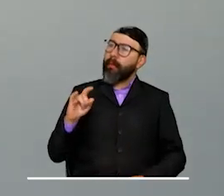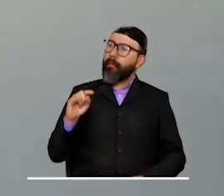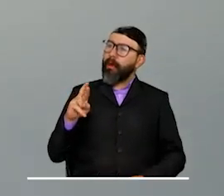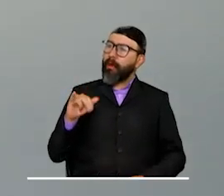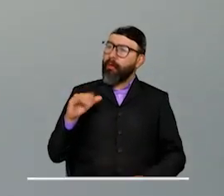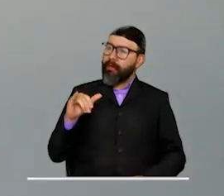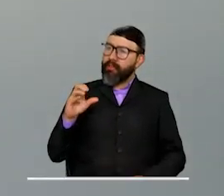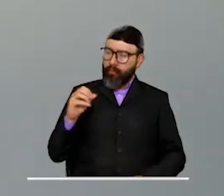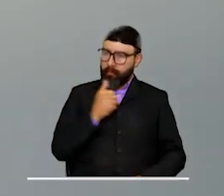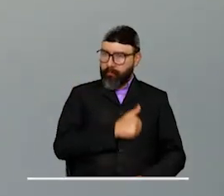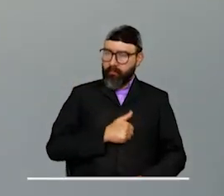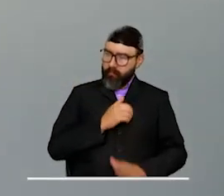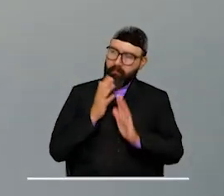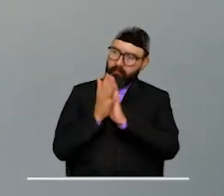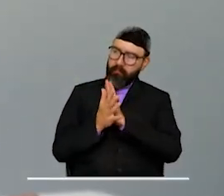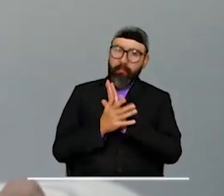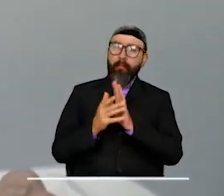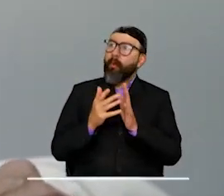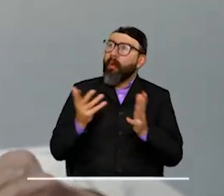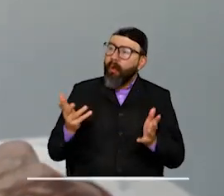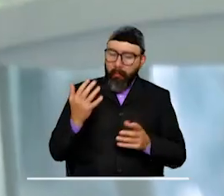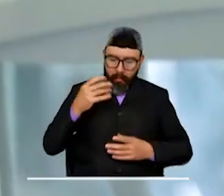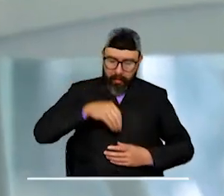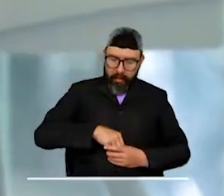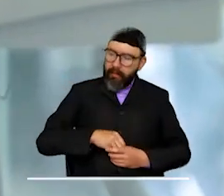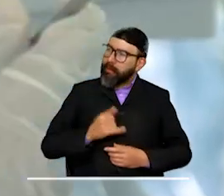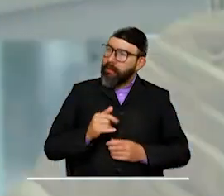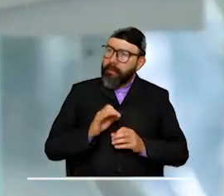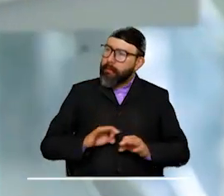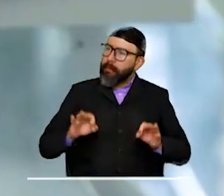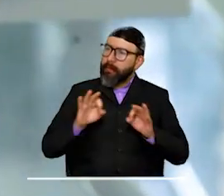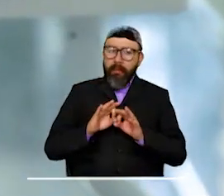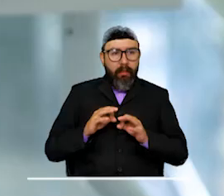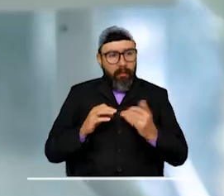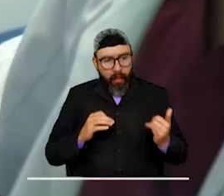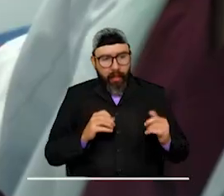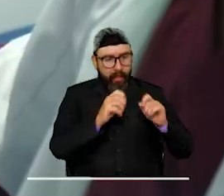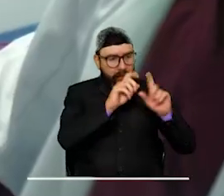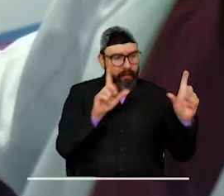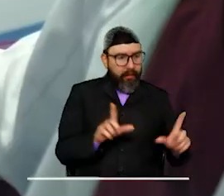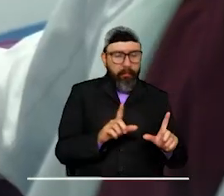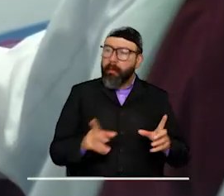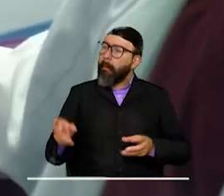método diagnóstico y de la importancia de complementar un examen con el otro.